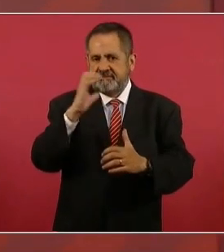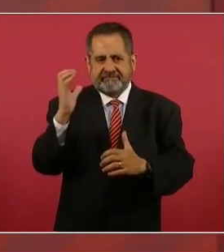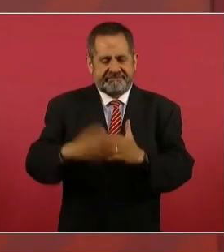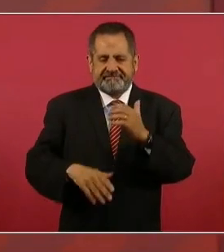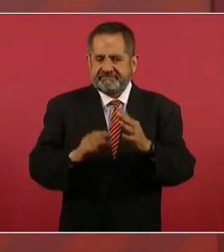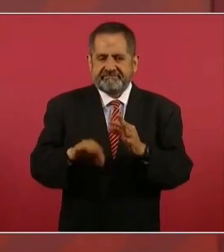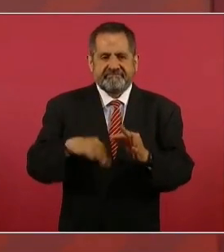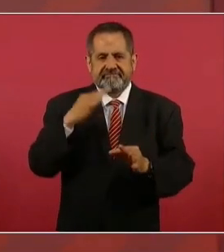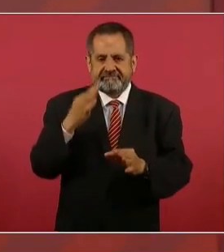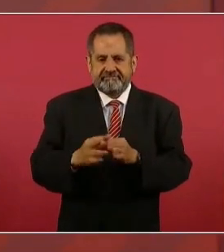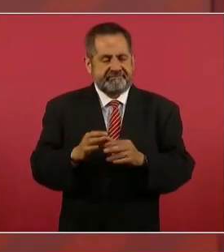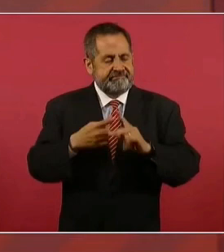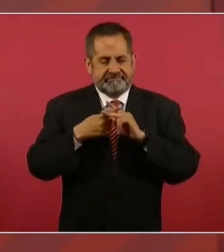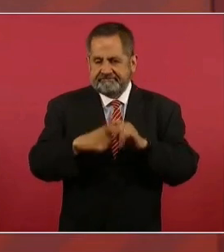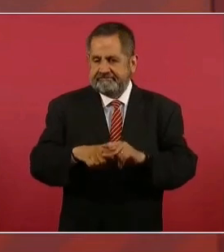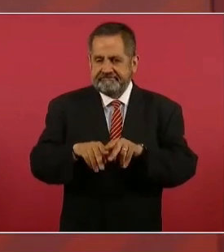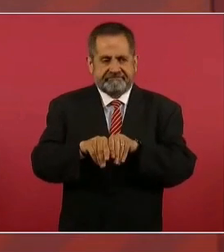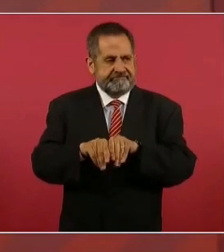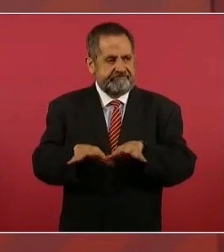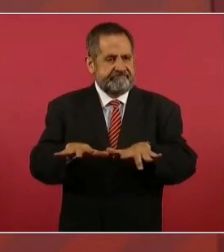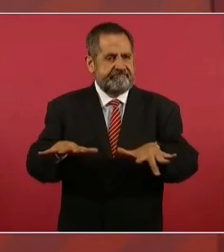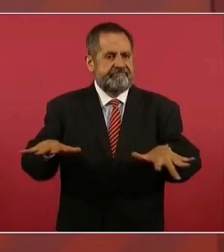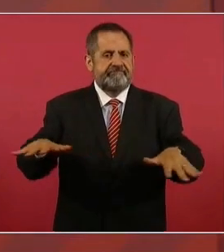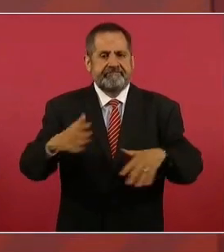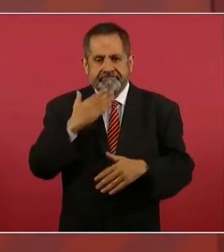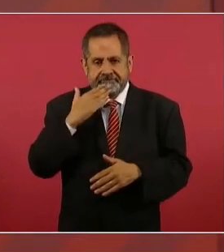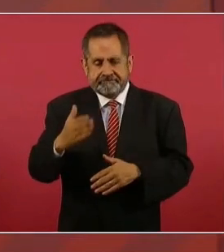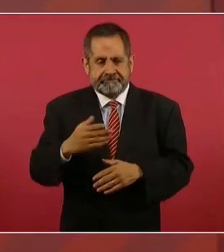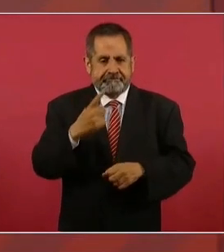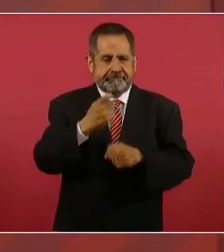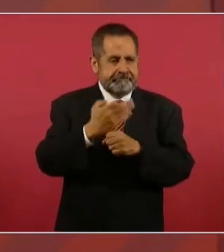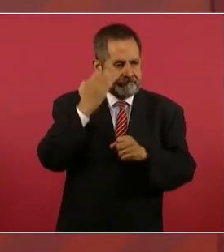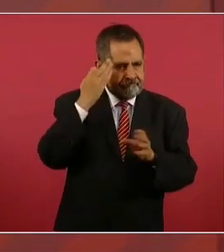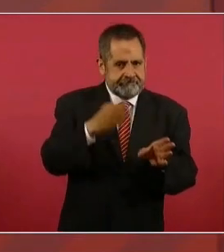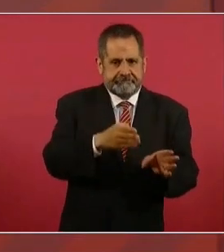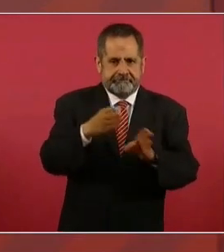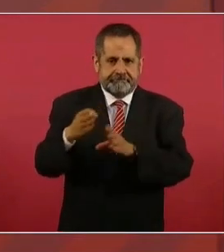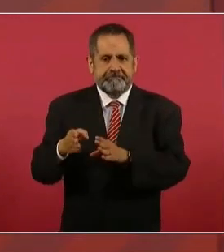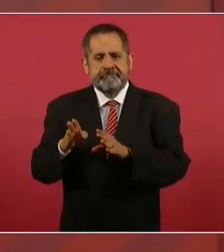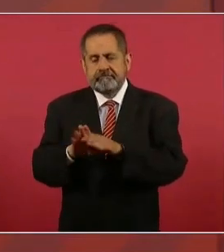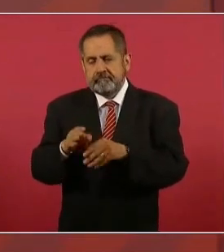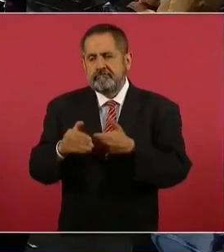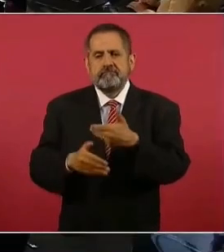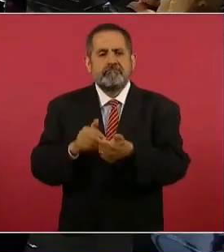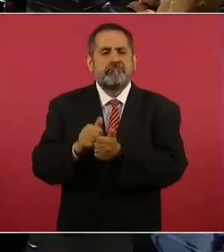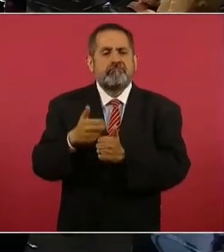ya van a entrar en operación en una primera etapa y van a ir